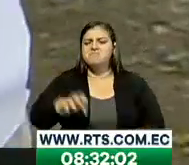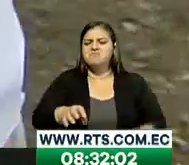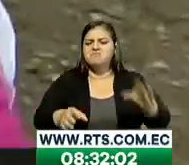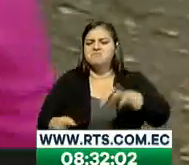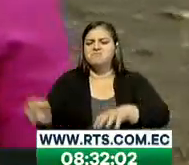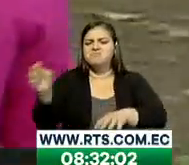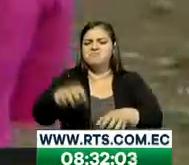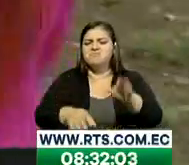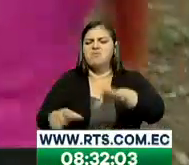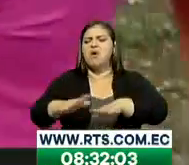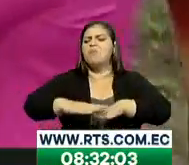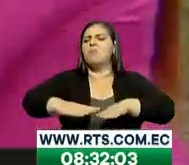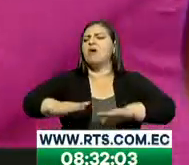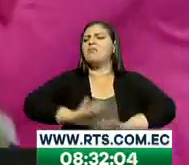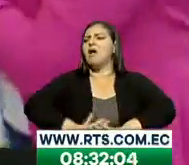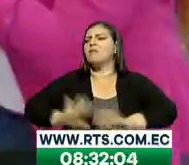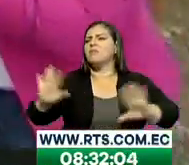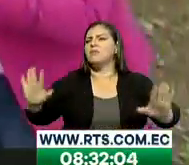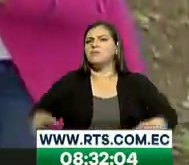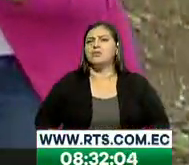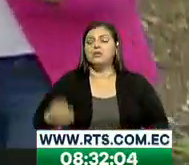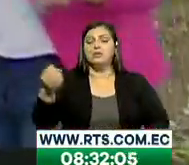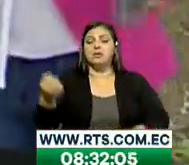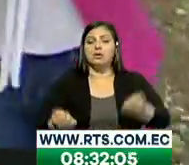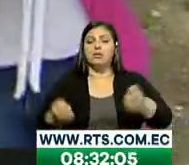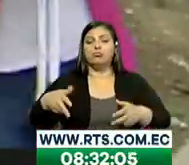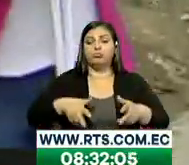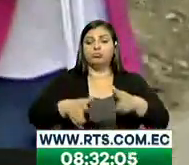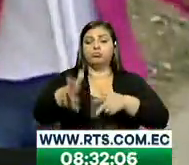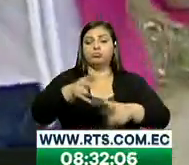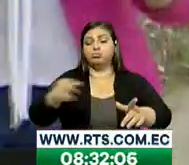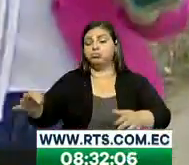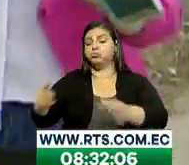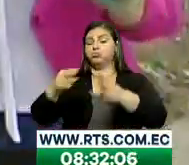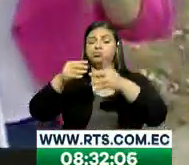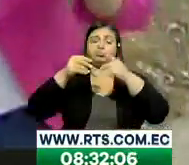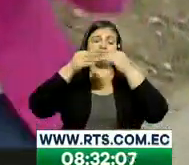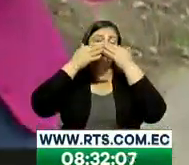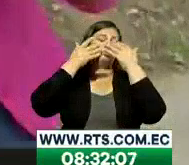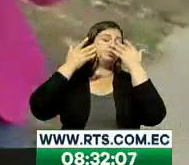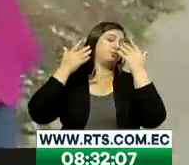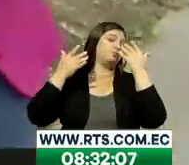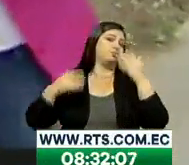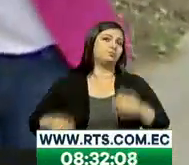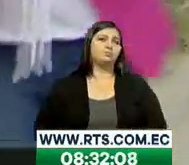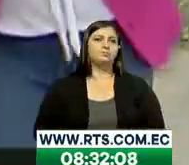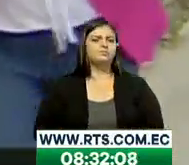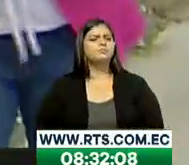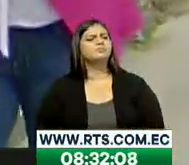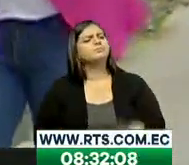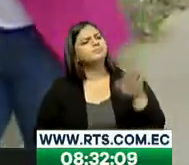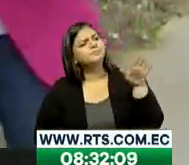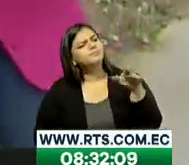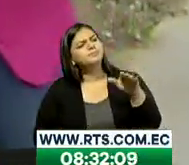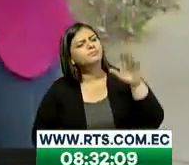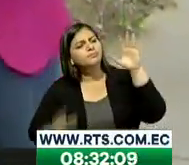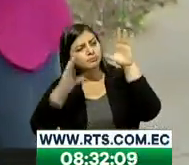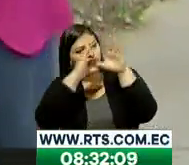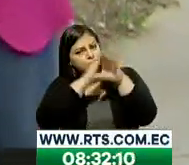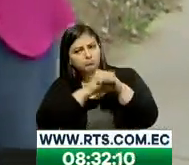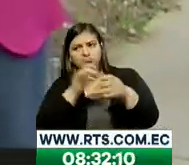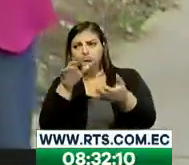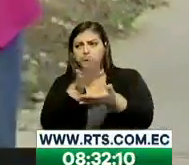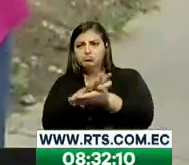polvareda inmensamente. Bueno, la delincuencia también, me imagino, porque en la noche, aquí estamos en la mañana, no pasa nada, y bien resguardado, hasta